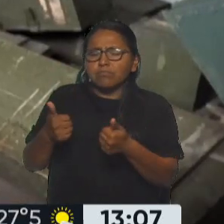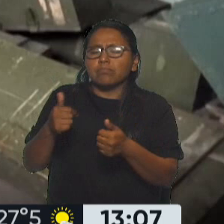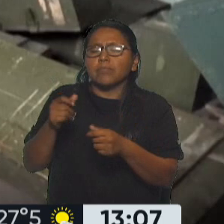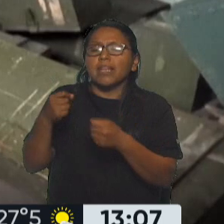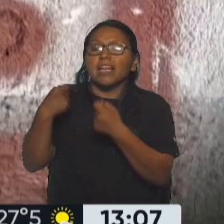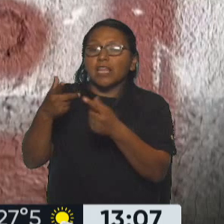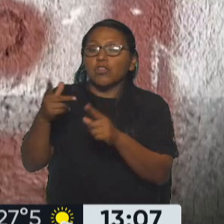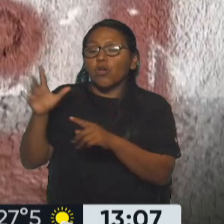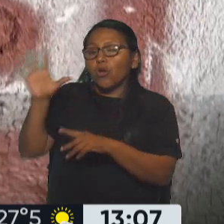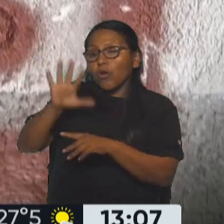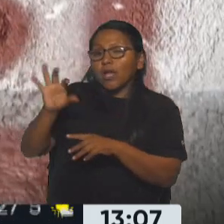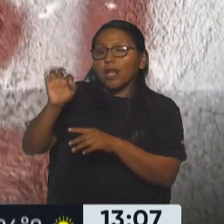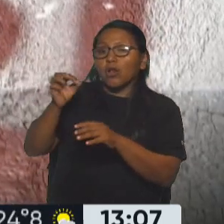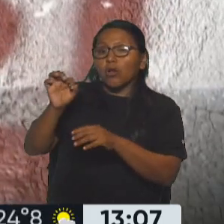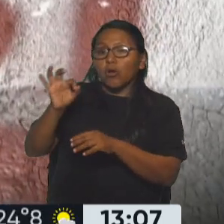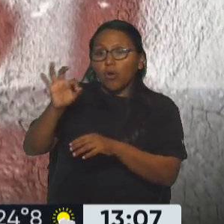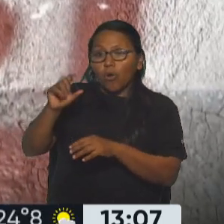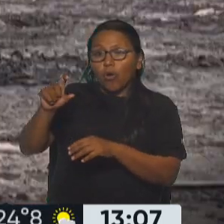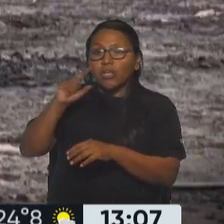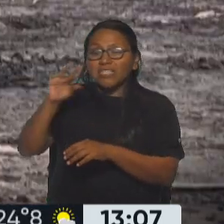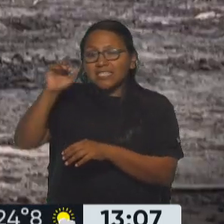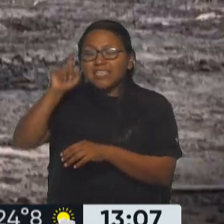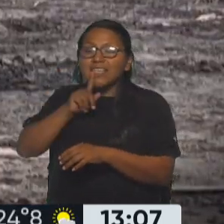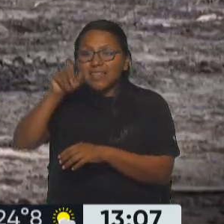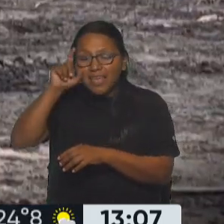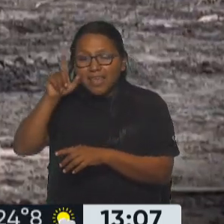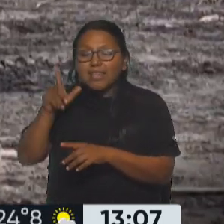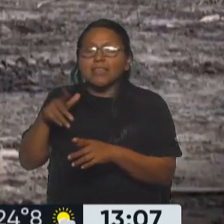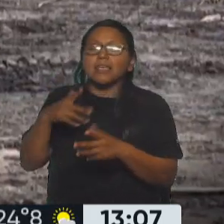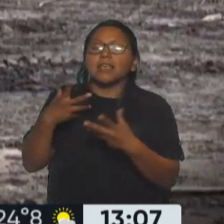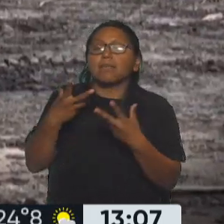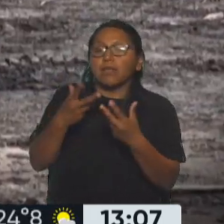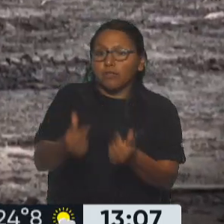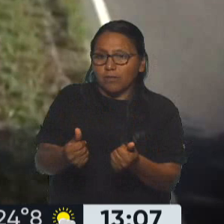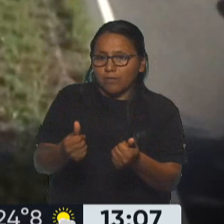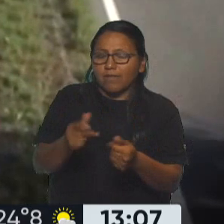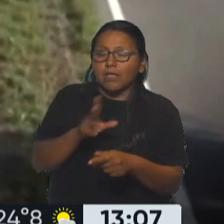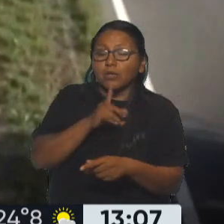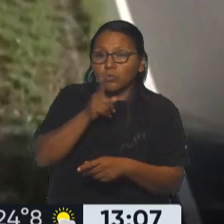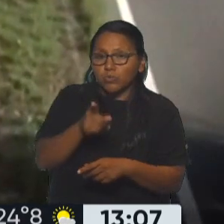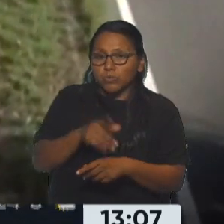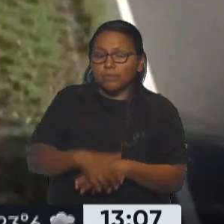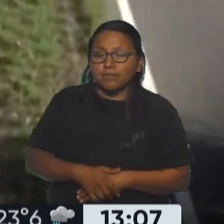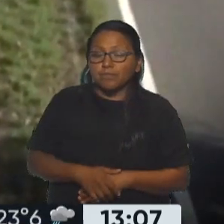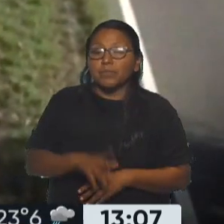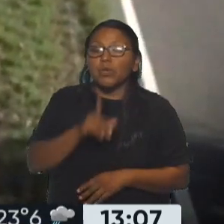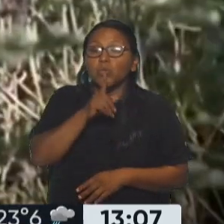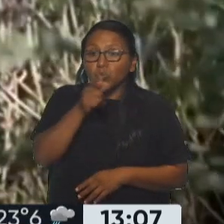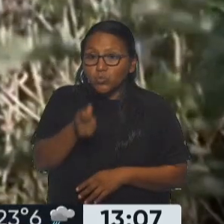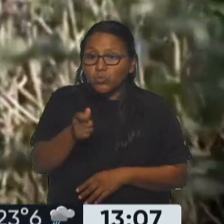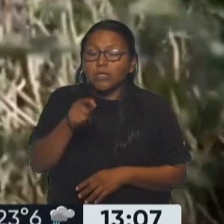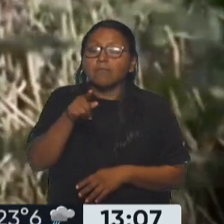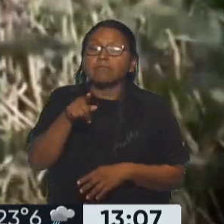Occidente, el ejército ucraniano acusó el esfuerzo de guerra y pasó a la defensiva. Rusia, por su parte,